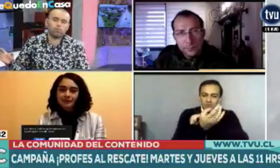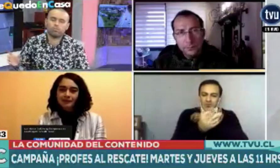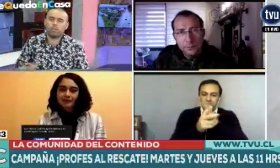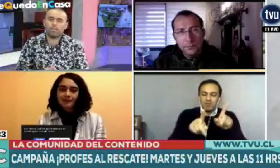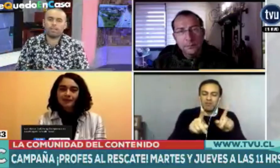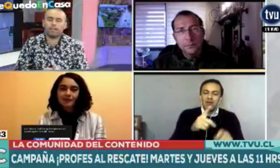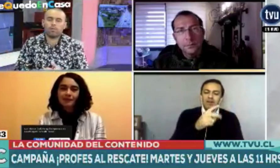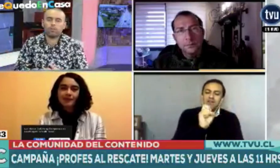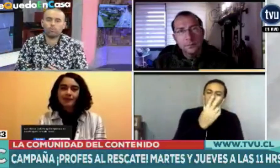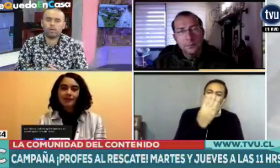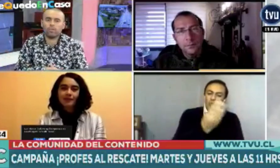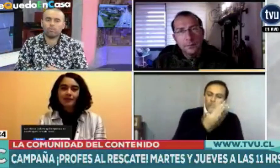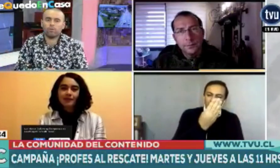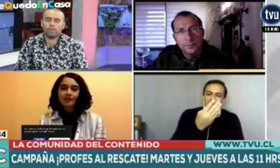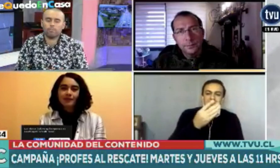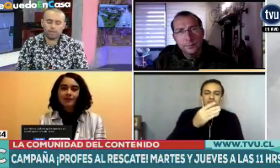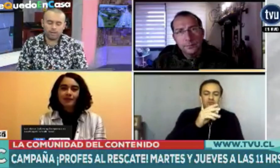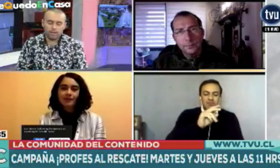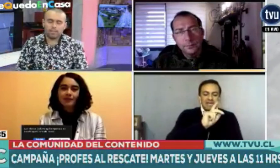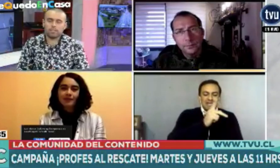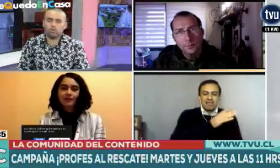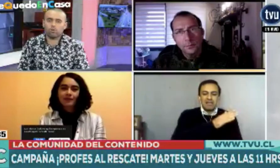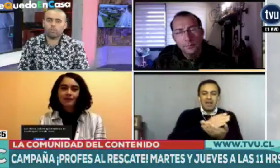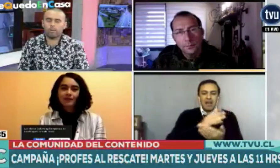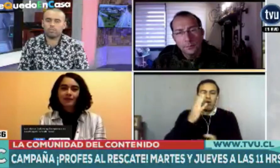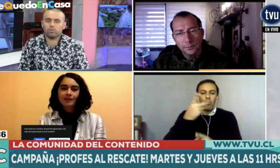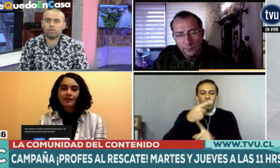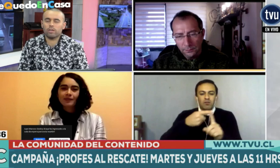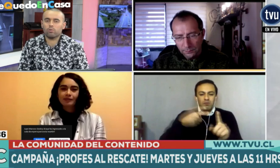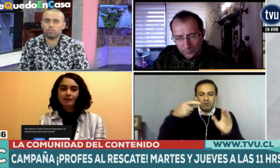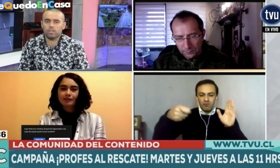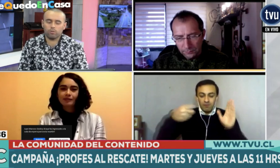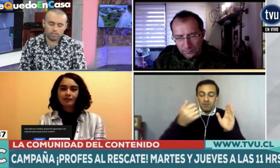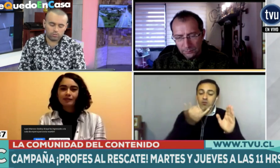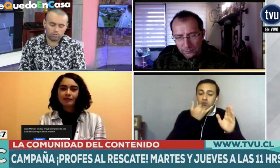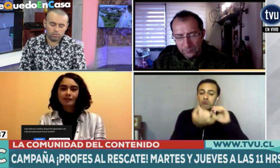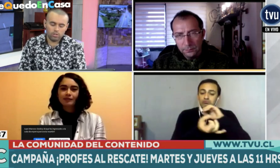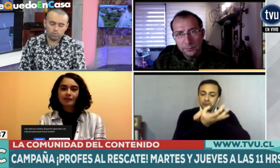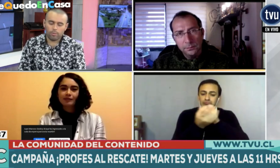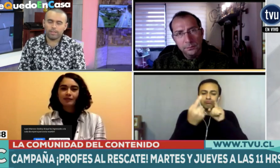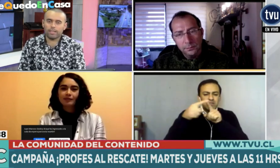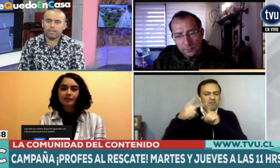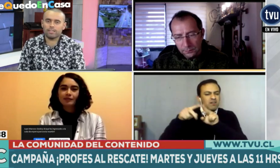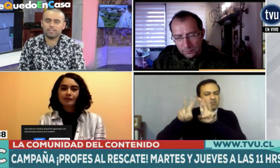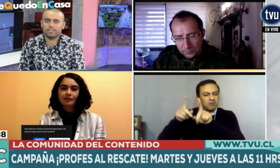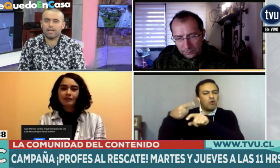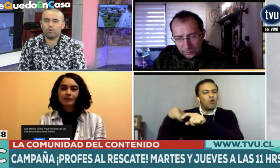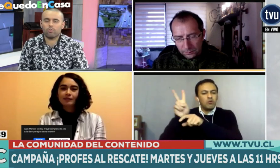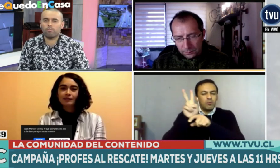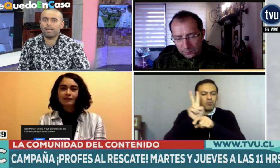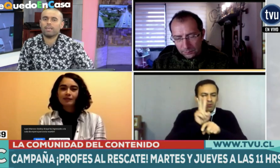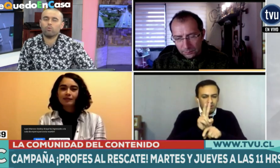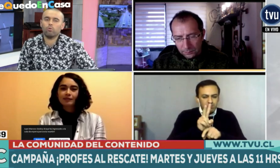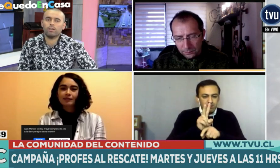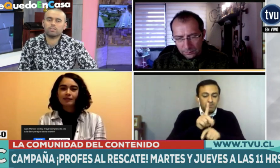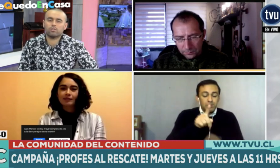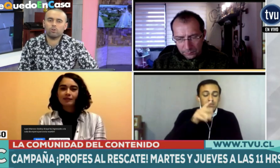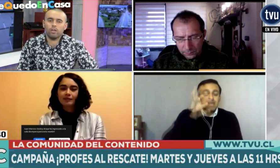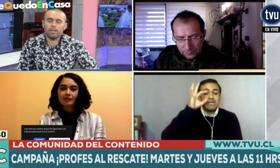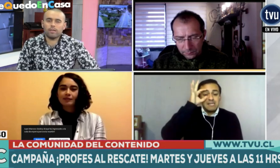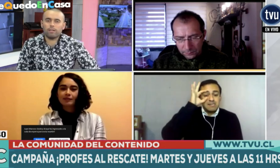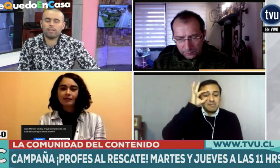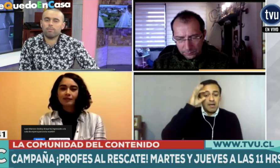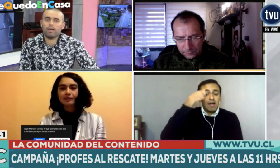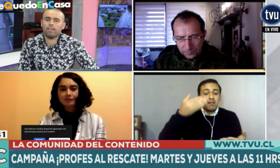diversos cursos, desde Kinder a Cuarto Medio, pero también haciendo espacios inclusivos que son sumamente necesarios. Más que nunca,